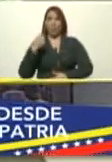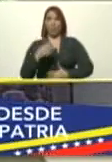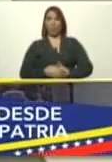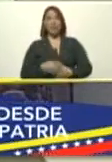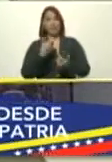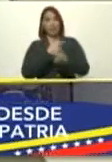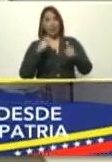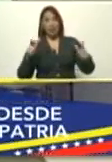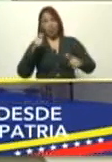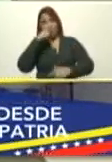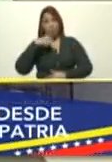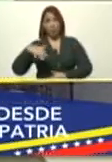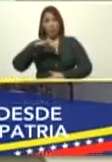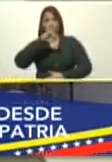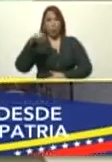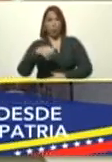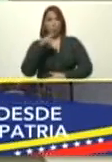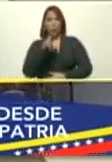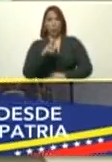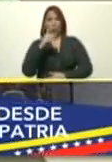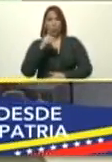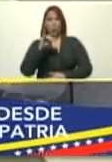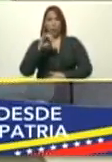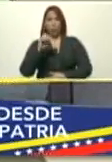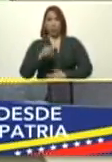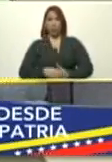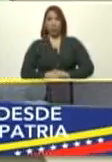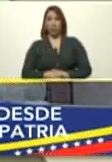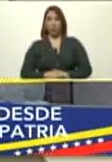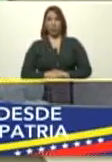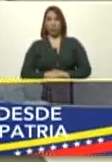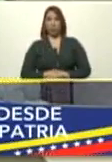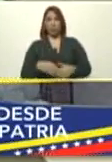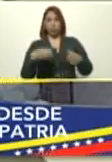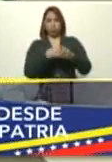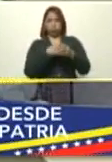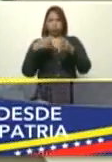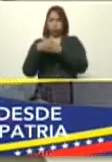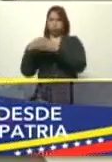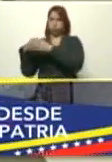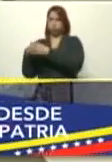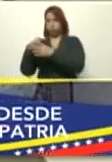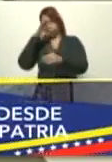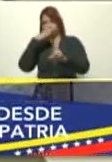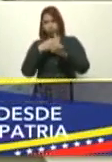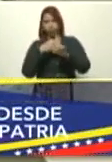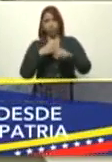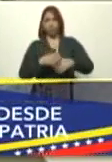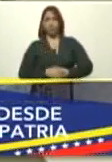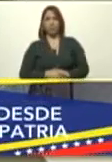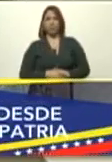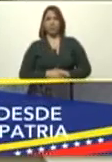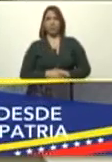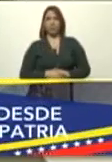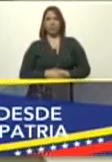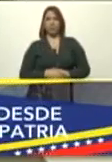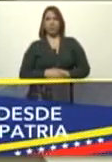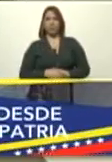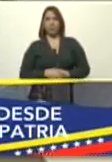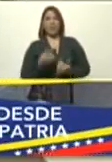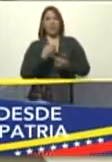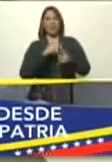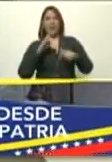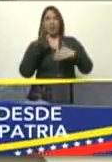liberaron al pueblo judío de los campos de exterminio y concentración y llegaron hasta Berlín, hasta